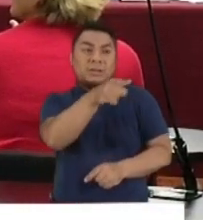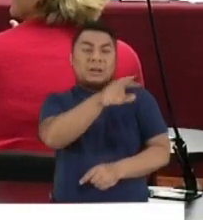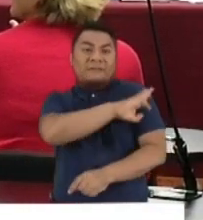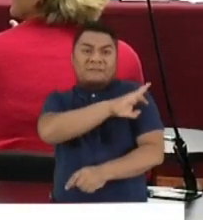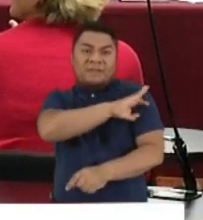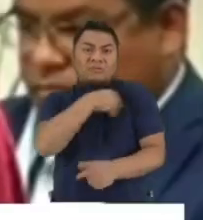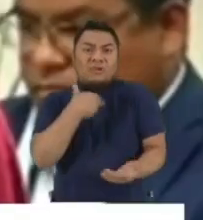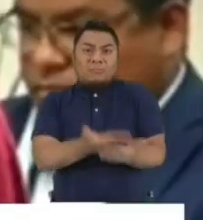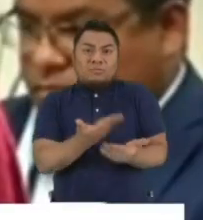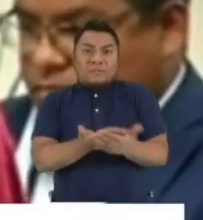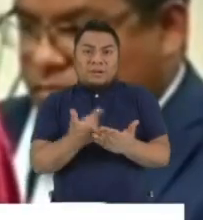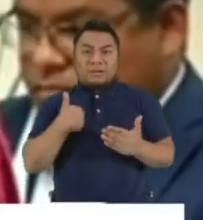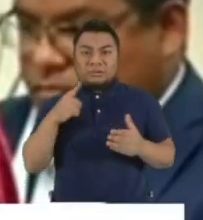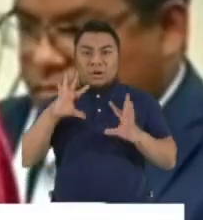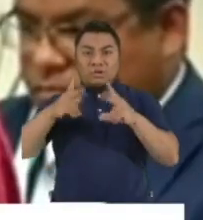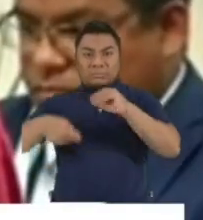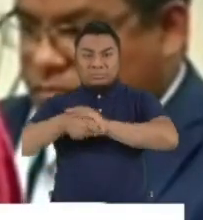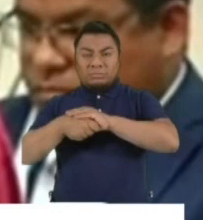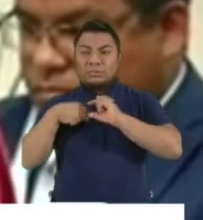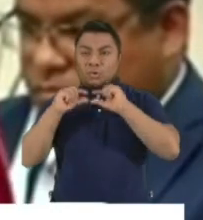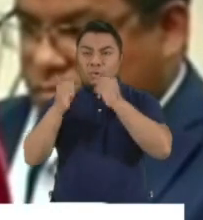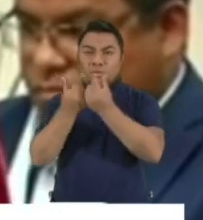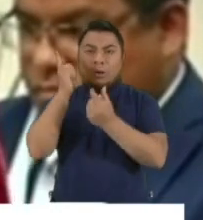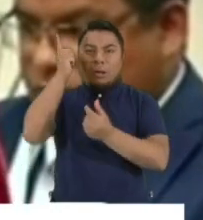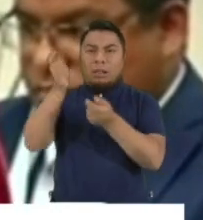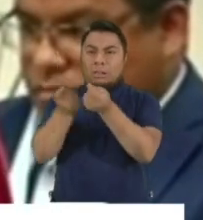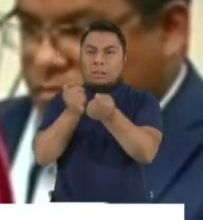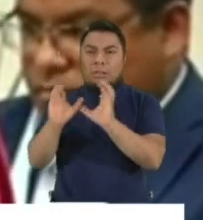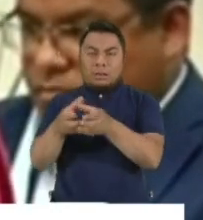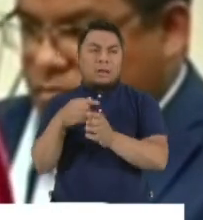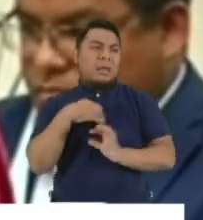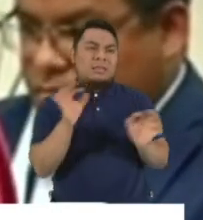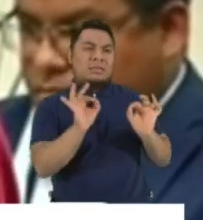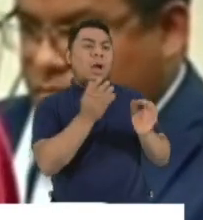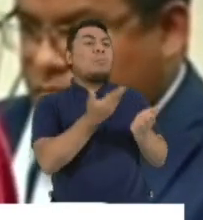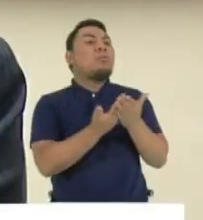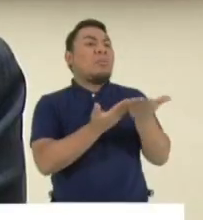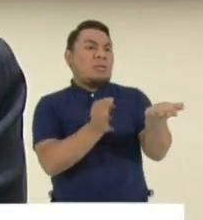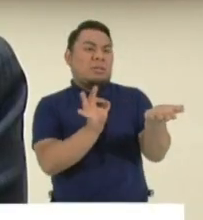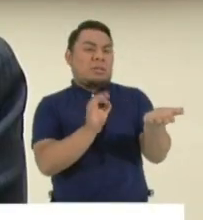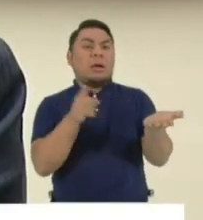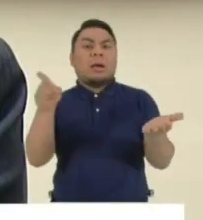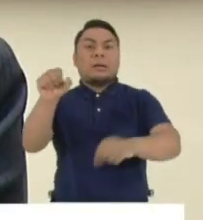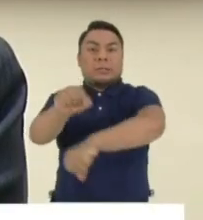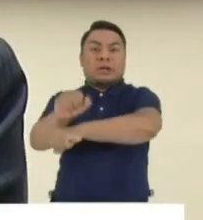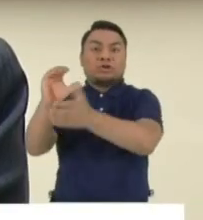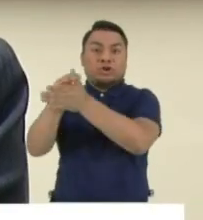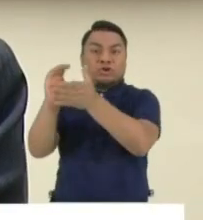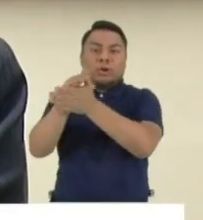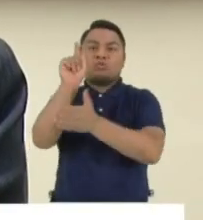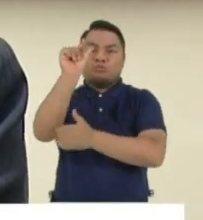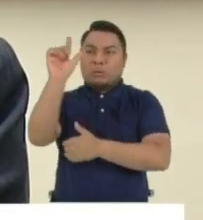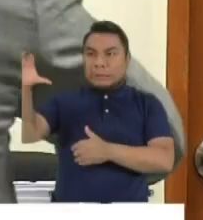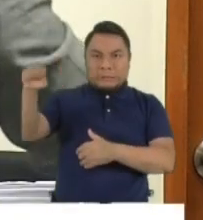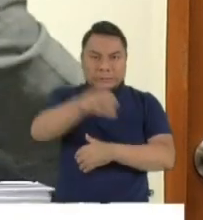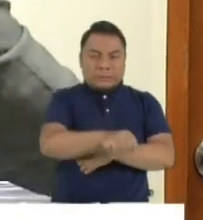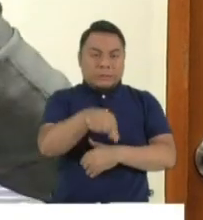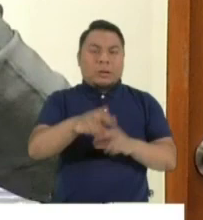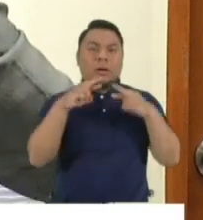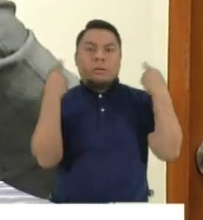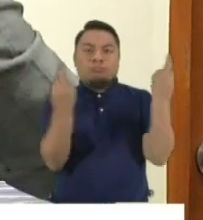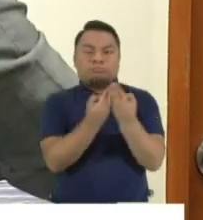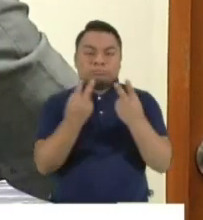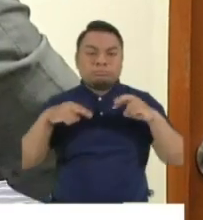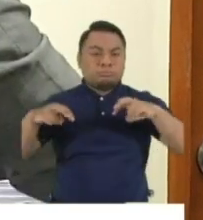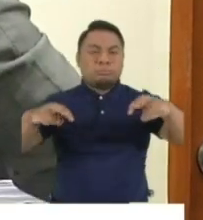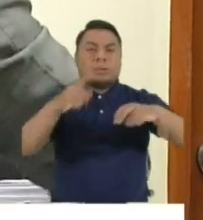de lavado de activos. La exalcaldesa de Lima dejó su celda en el penal anexo de Chorrillos para acudir a la audiencia de apelación